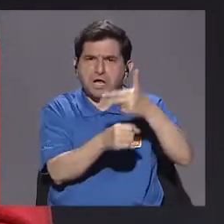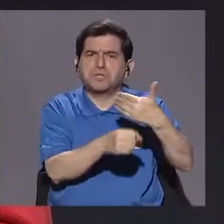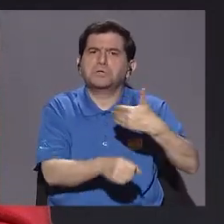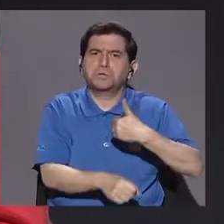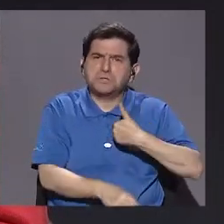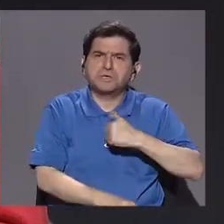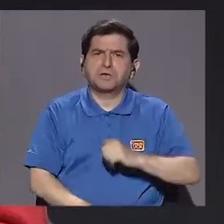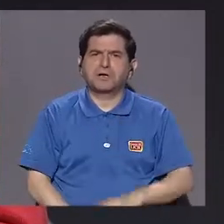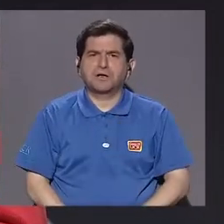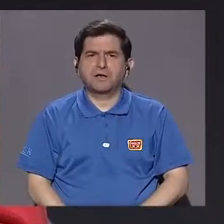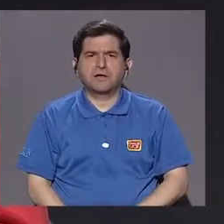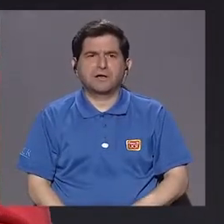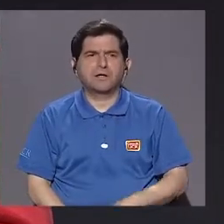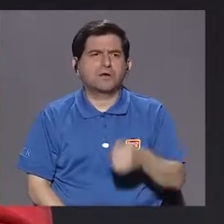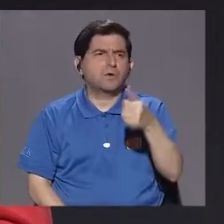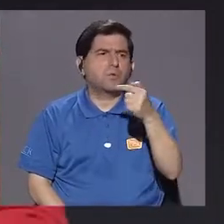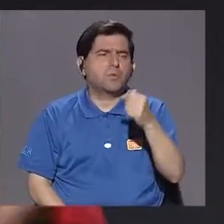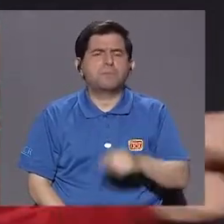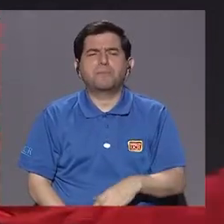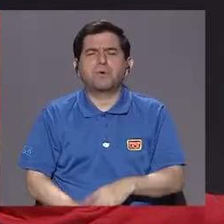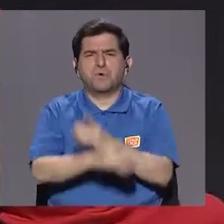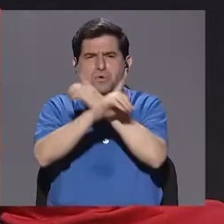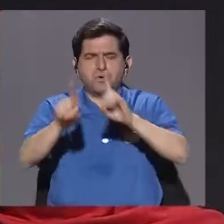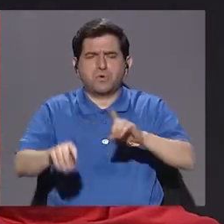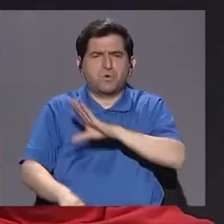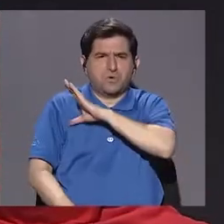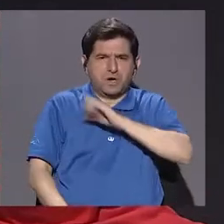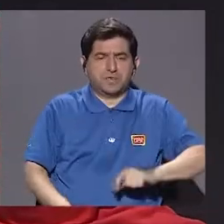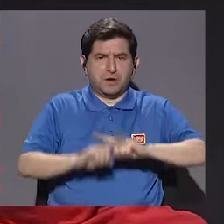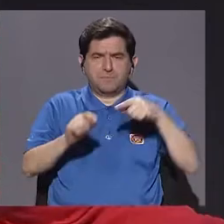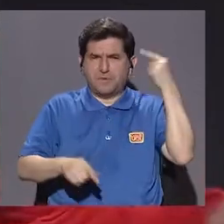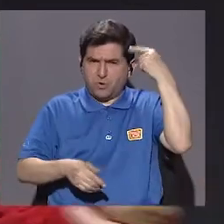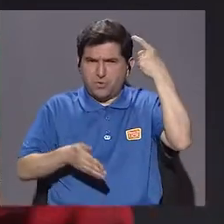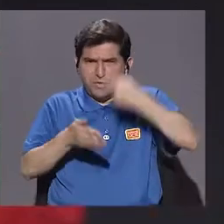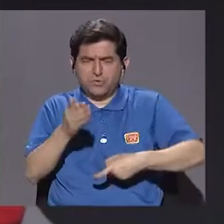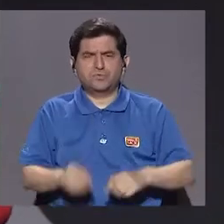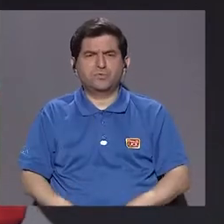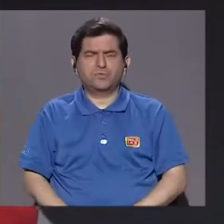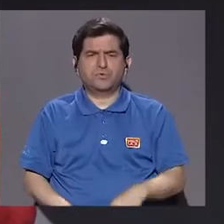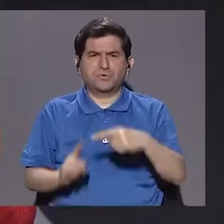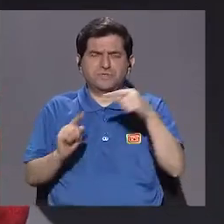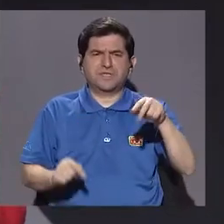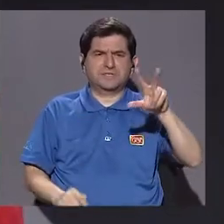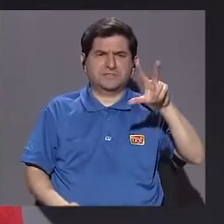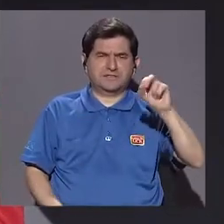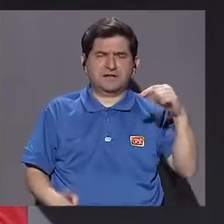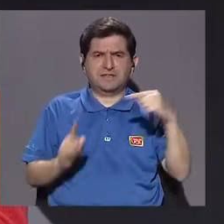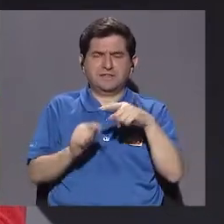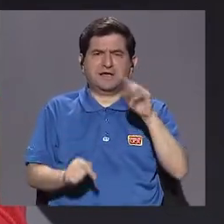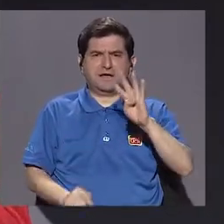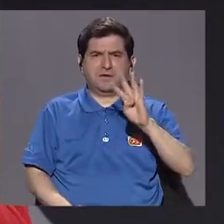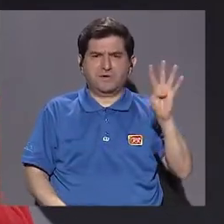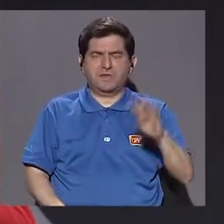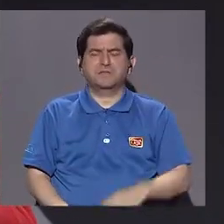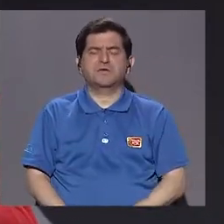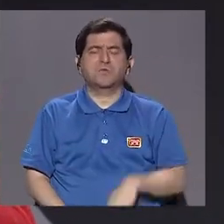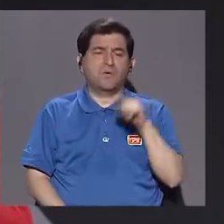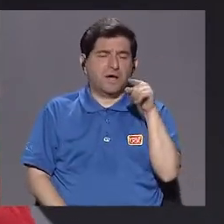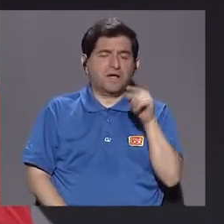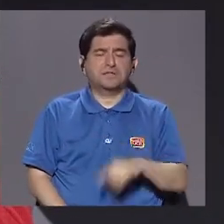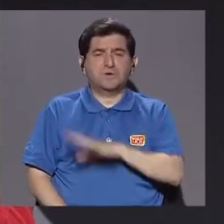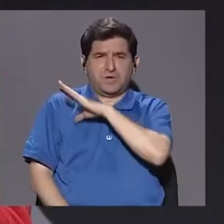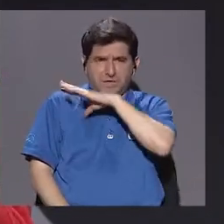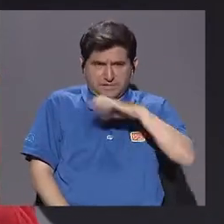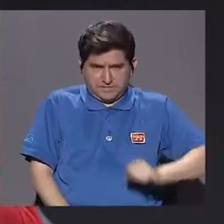un poco democrático en el salvador pero hubo dictadura desde el 30 hasta el 44 en el salvador- maximiliano hernández martínez